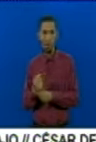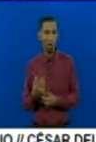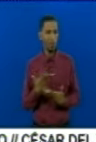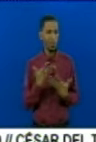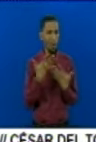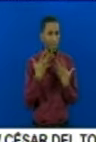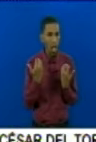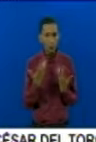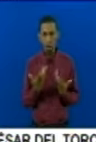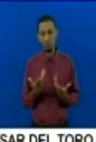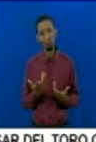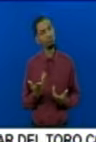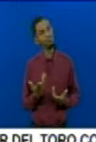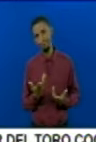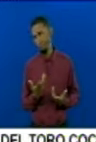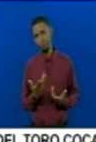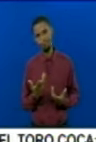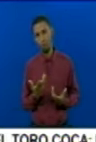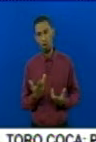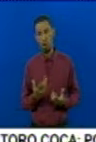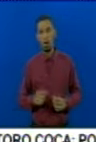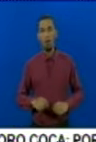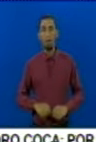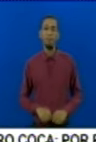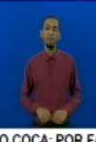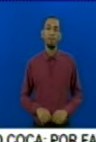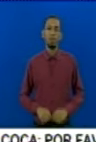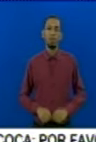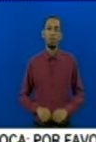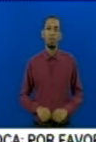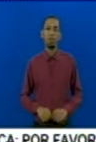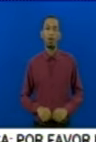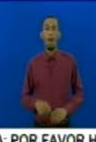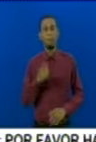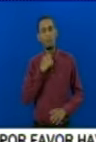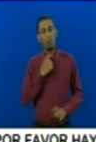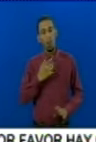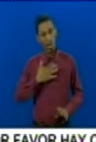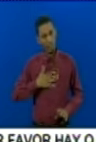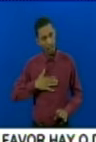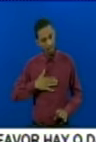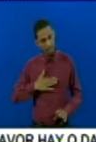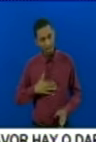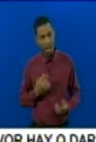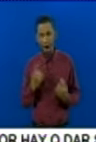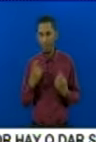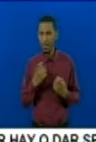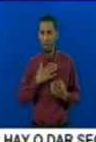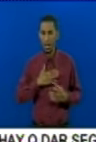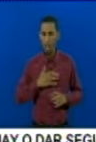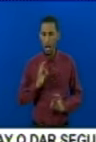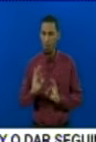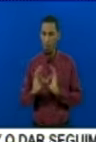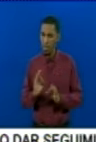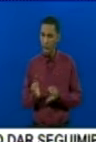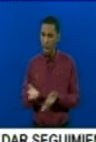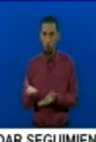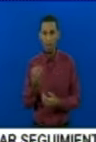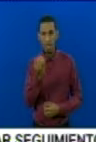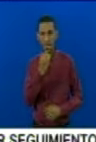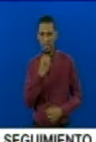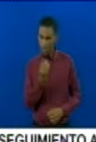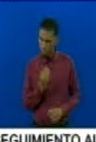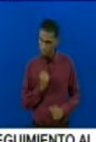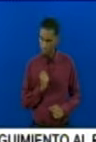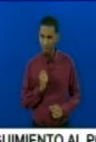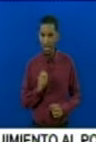nuestro pueblo. Entonces, en medio de un escenario donde se garantiza esa tranquilidad ciudadana, pero sobre todo esa protección de los productos, y además